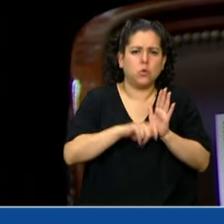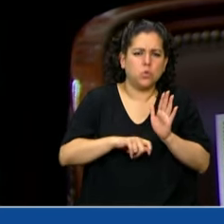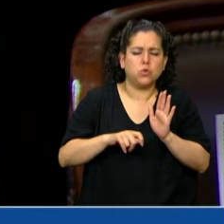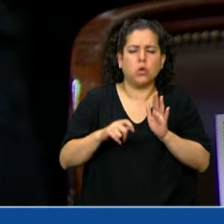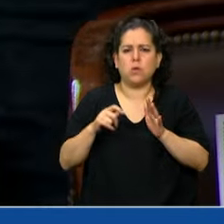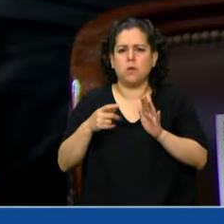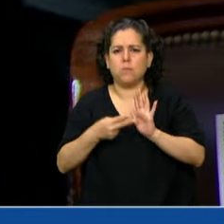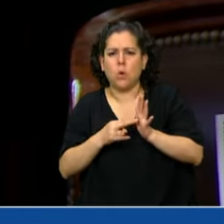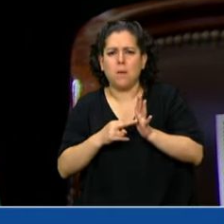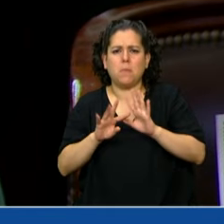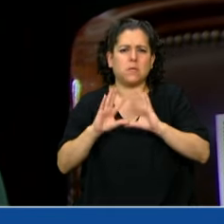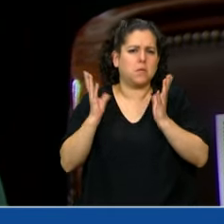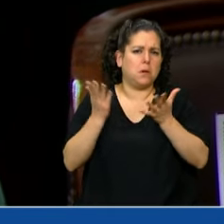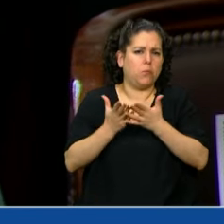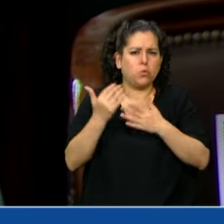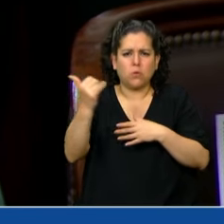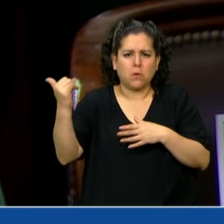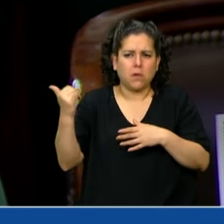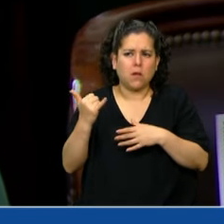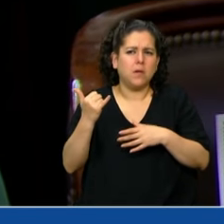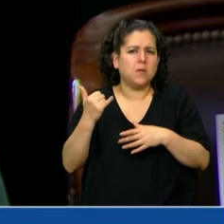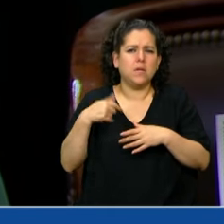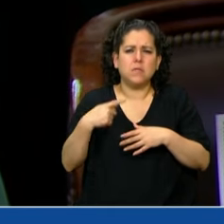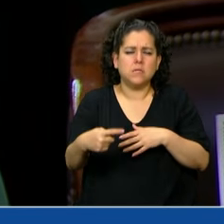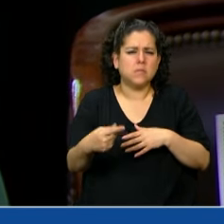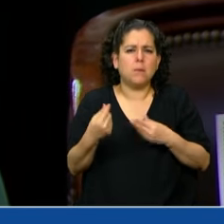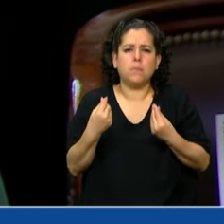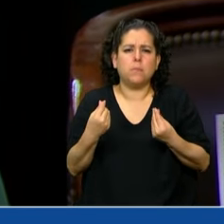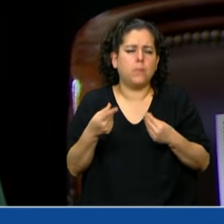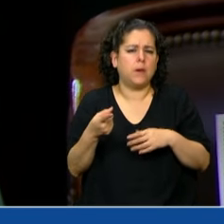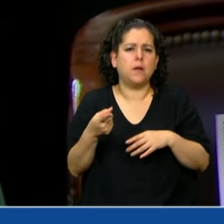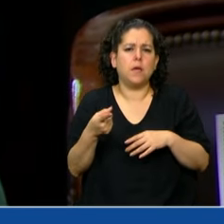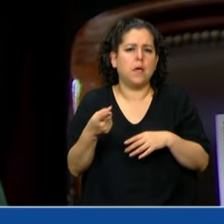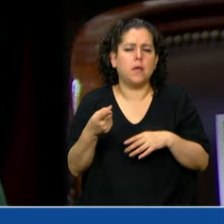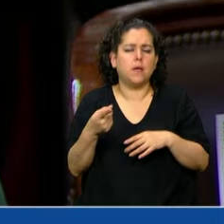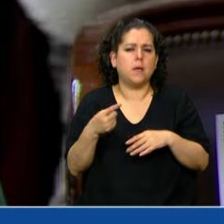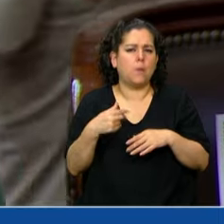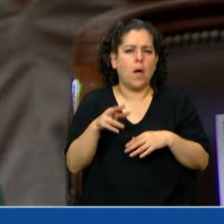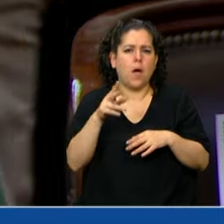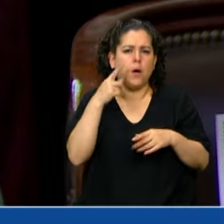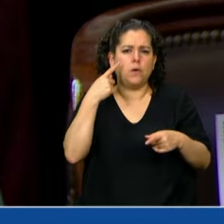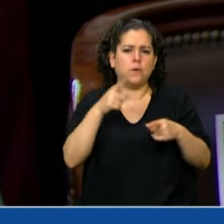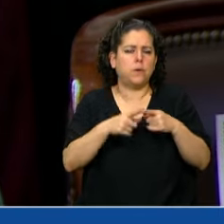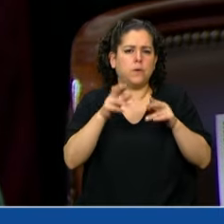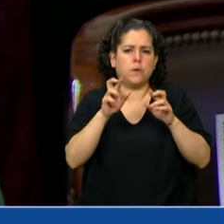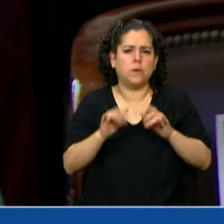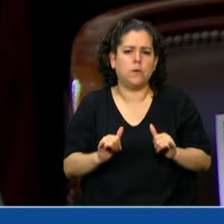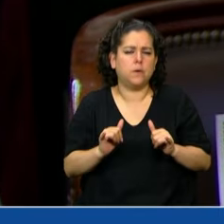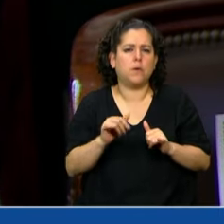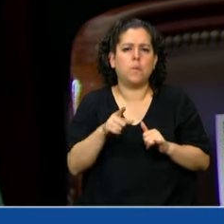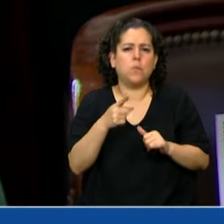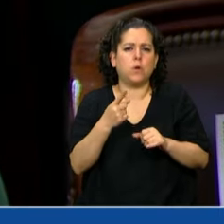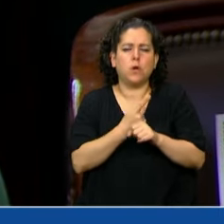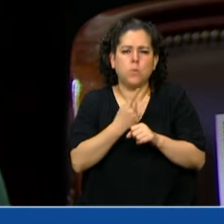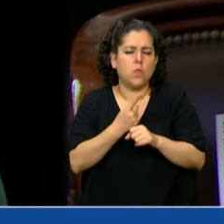conflictos que hay en el mundo sean siempre hacia la paz porque no podemos